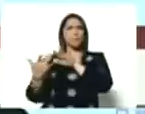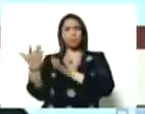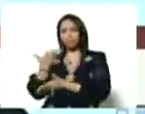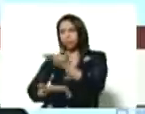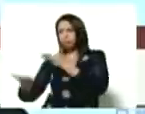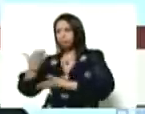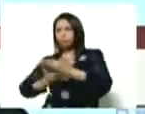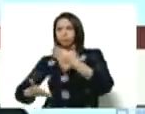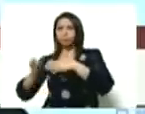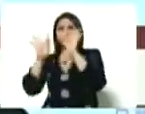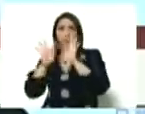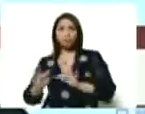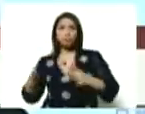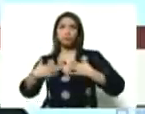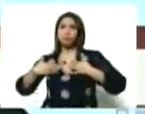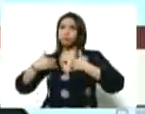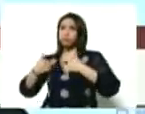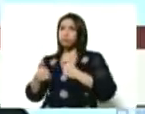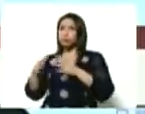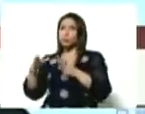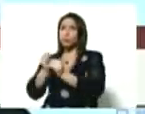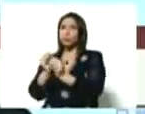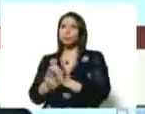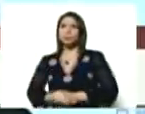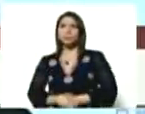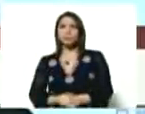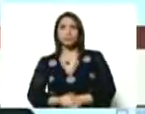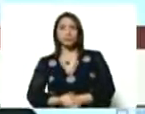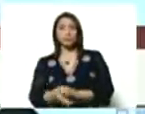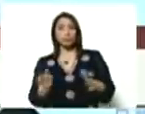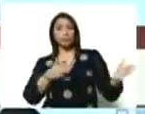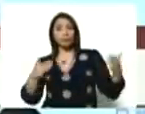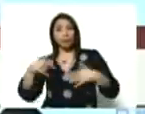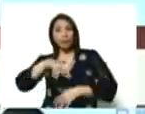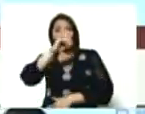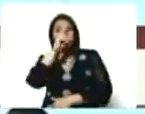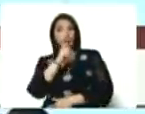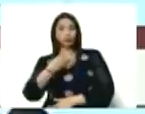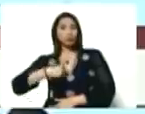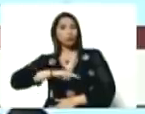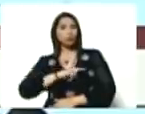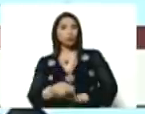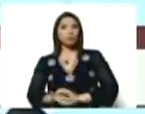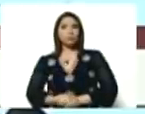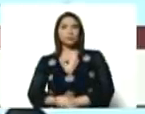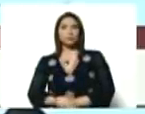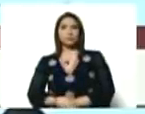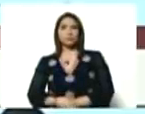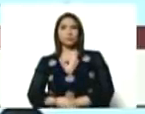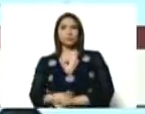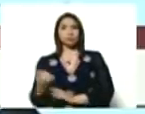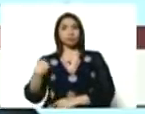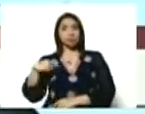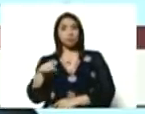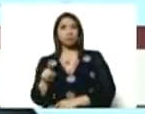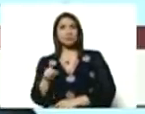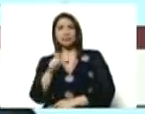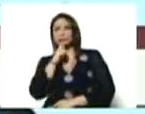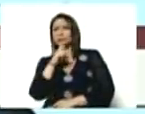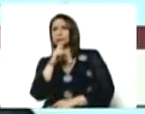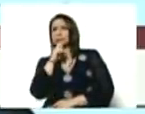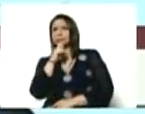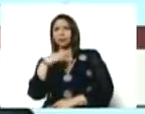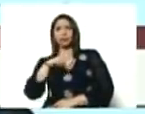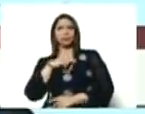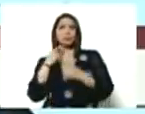manera segura y confiable. En marzo de este año tuvimos una situación compleja donde